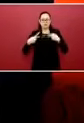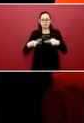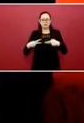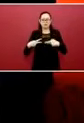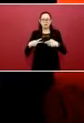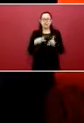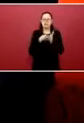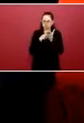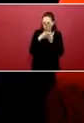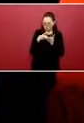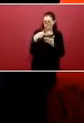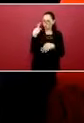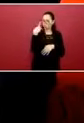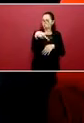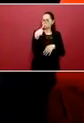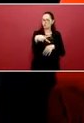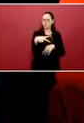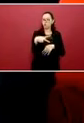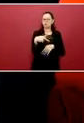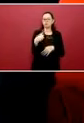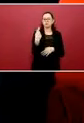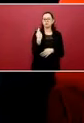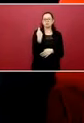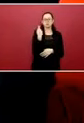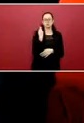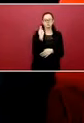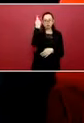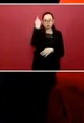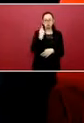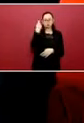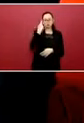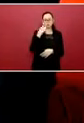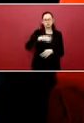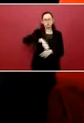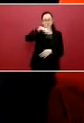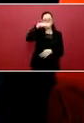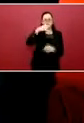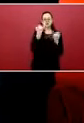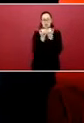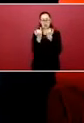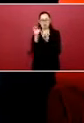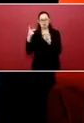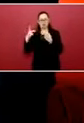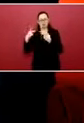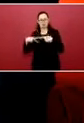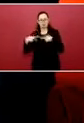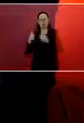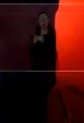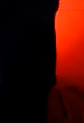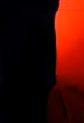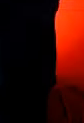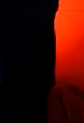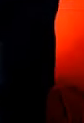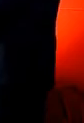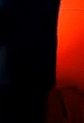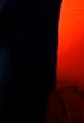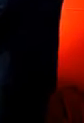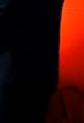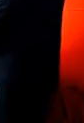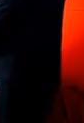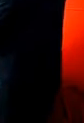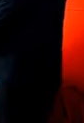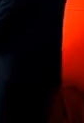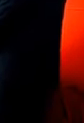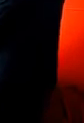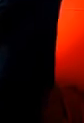en adelante a las dos pensiones de adulto mayor y discapacidad, porque alcanzarán un